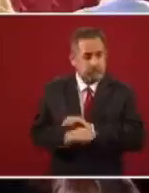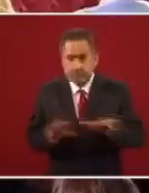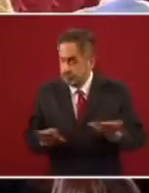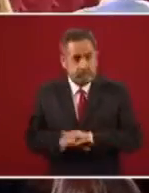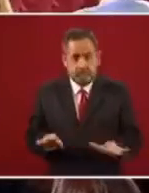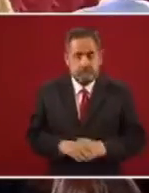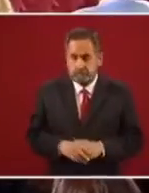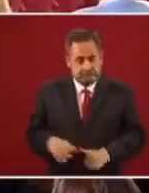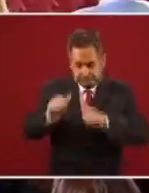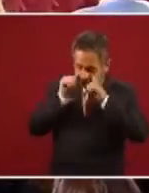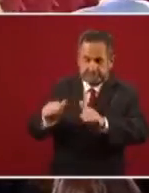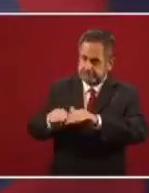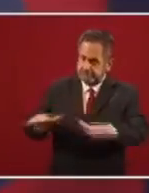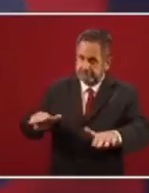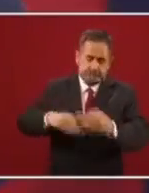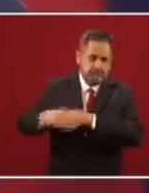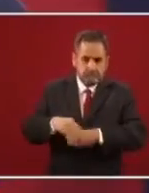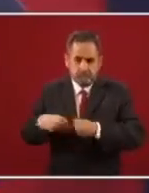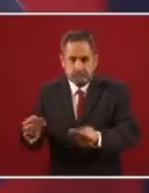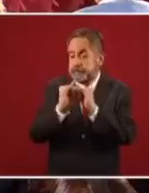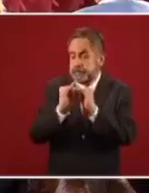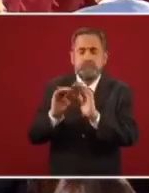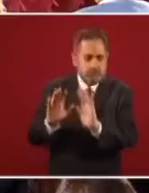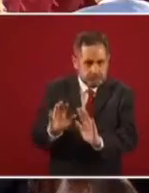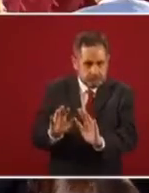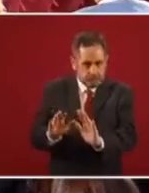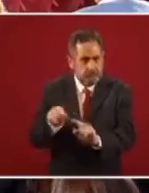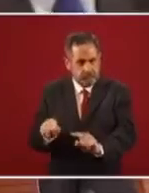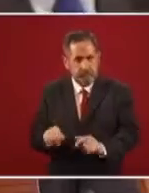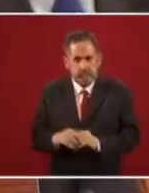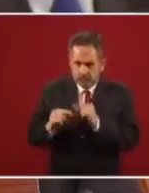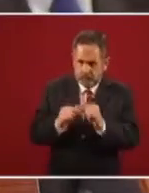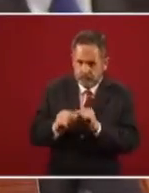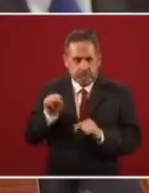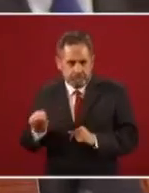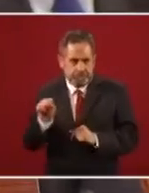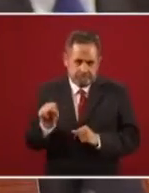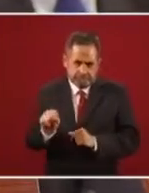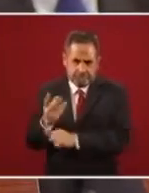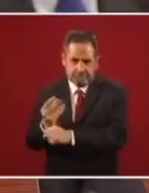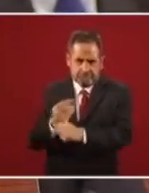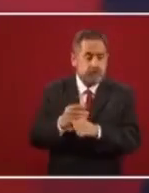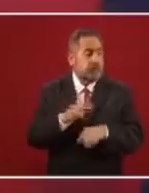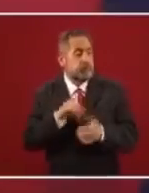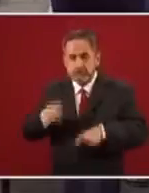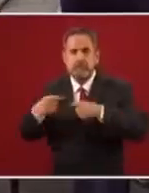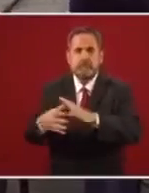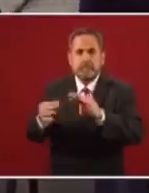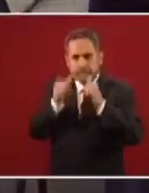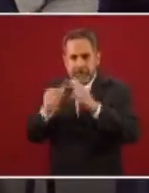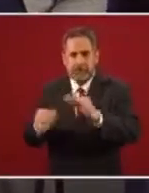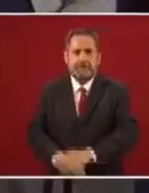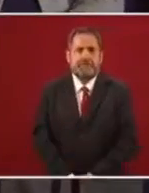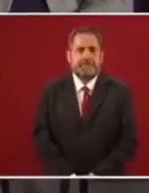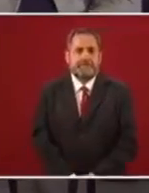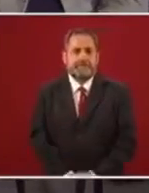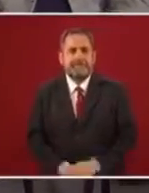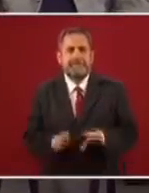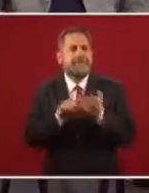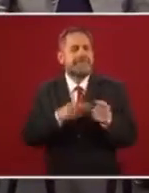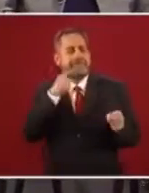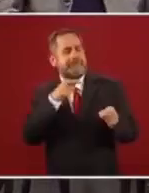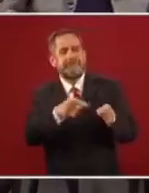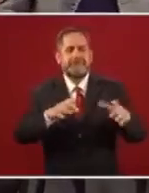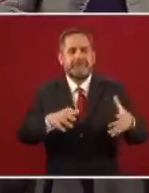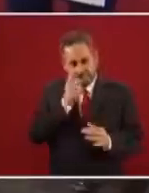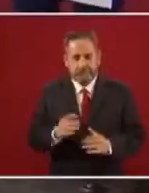haber atención médica y medicamentos gratuitos. Vamos a ir poco a poco porque hay resistencias. Lo